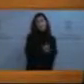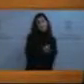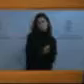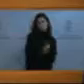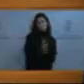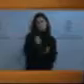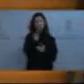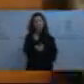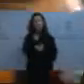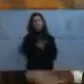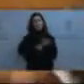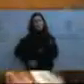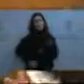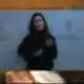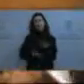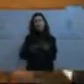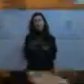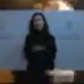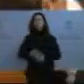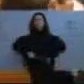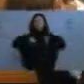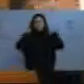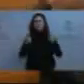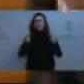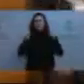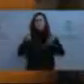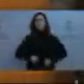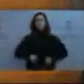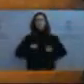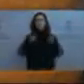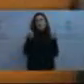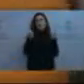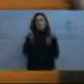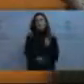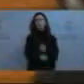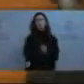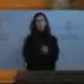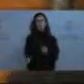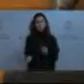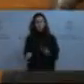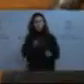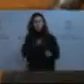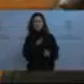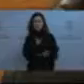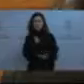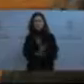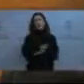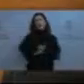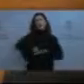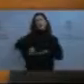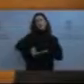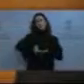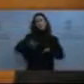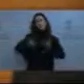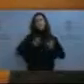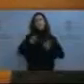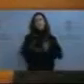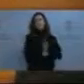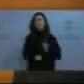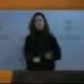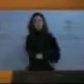escrita en la que pedíamos que nos confirmara si esta información era cierta, es decir, si se había pagado ese máster al gerente. La